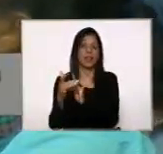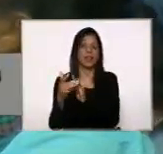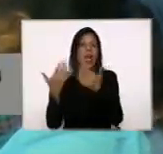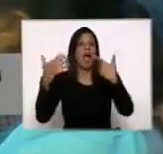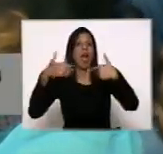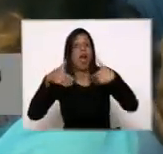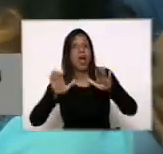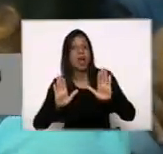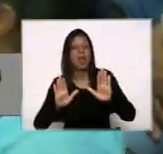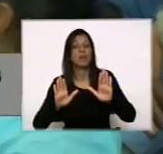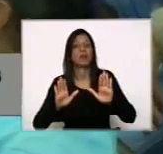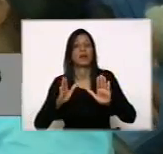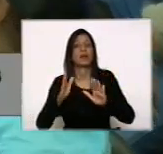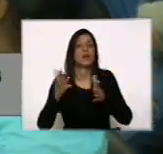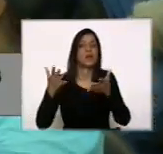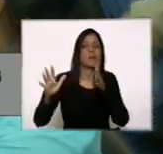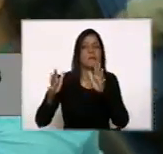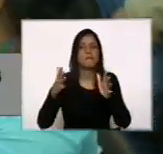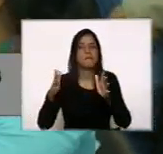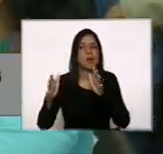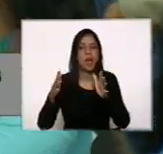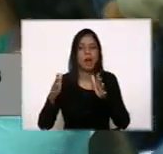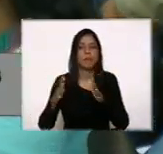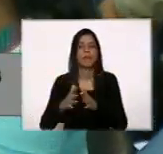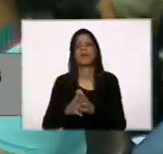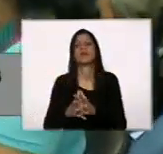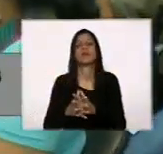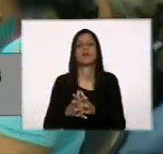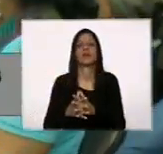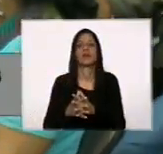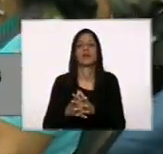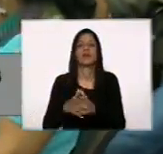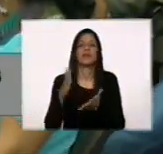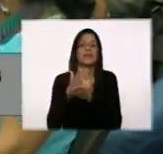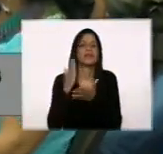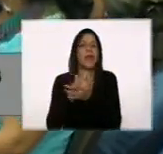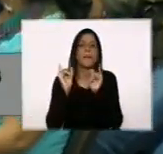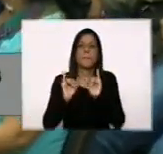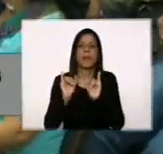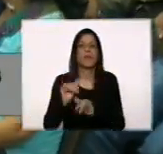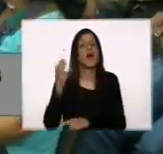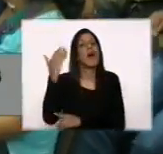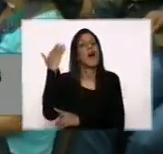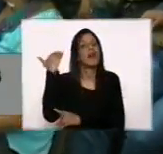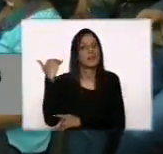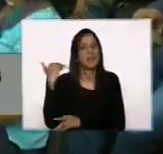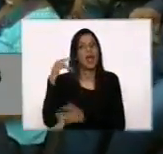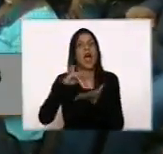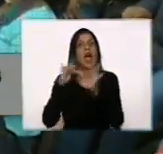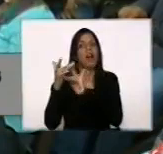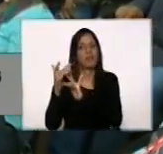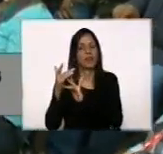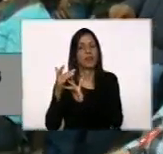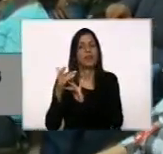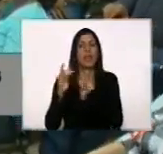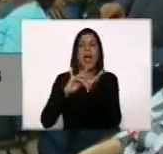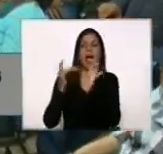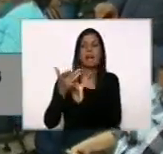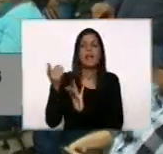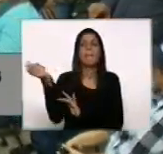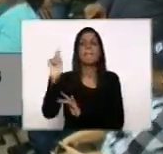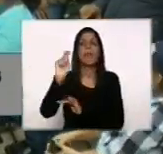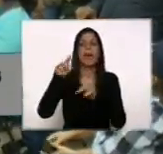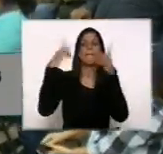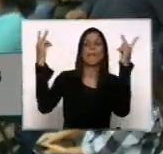si no es por esos días donde ya hemos hecho historia otras veces en abril, porque abril es un mes de victoria